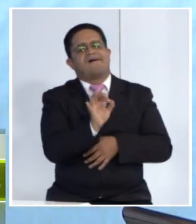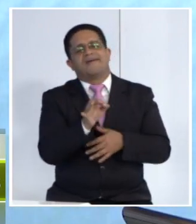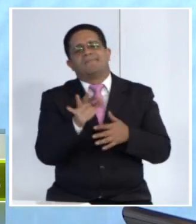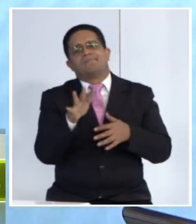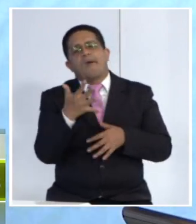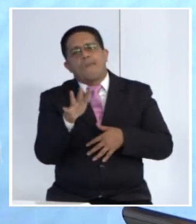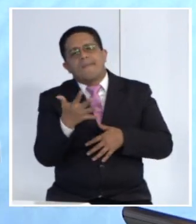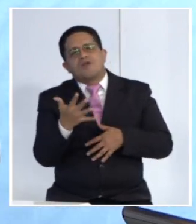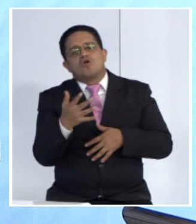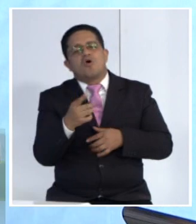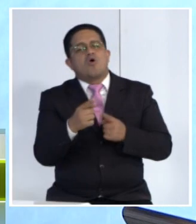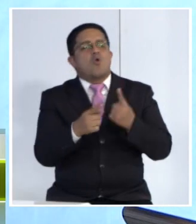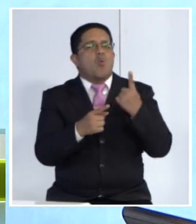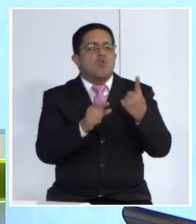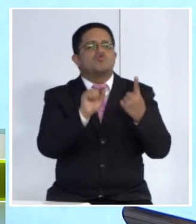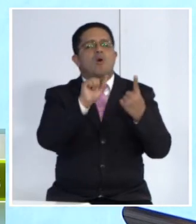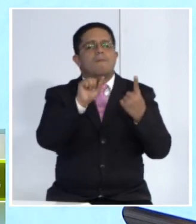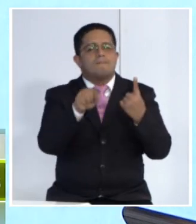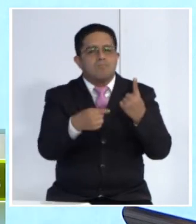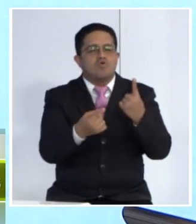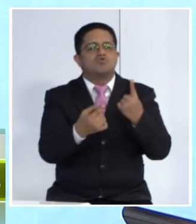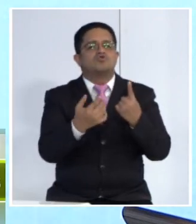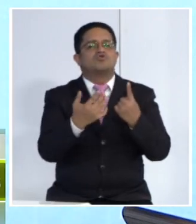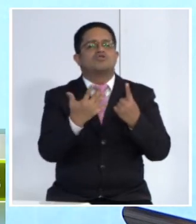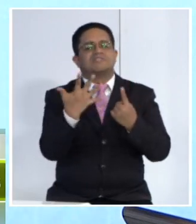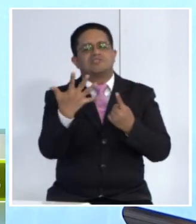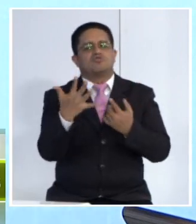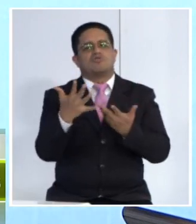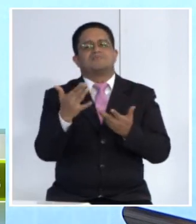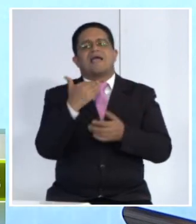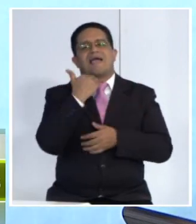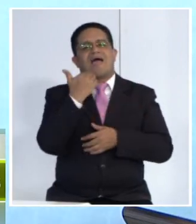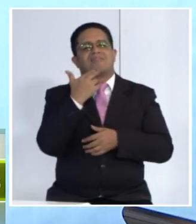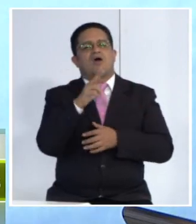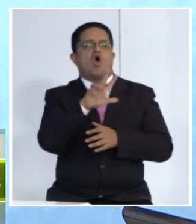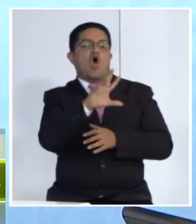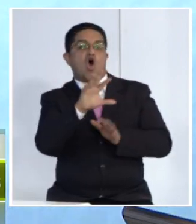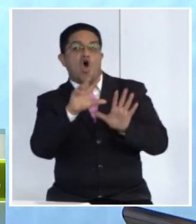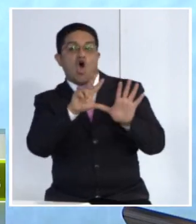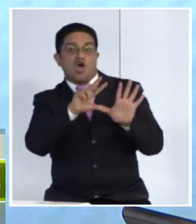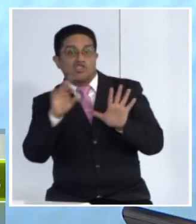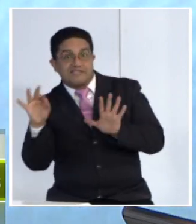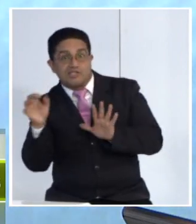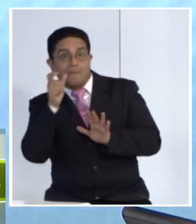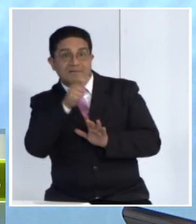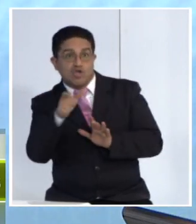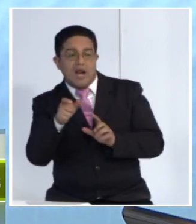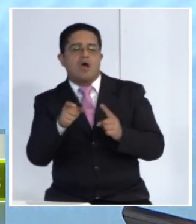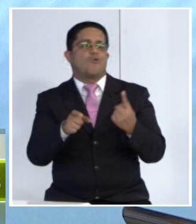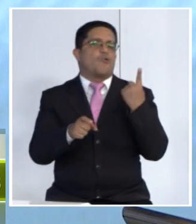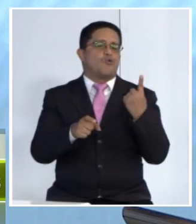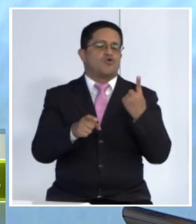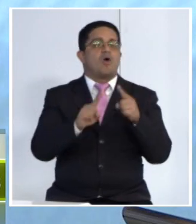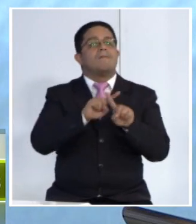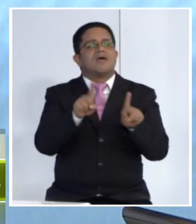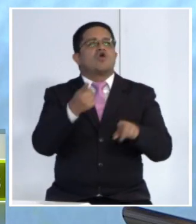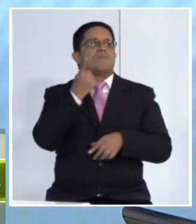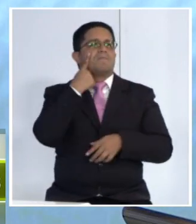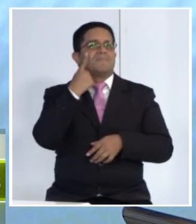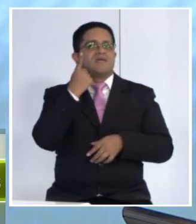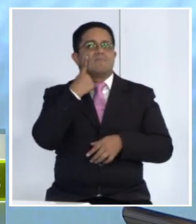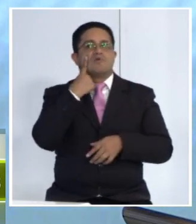aproximadamente de 1.7 por cada 800 a 1000 niños nacidos. Pero hemos visto por